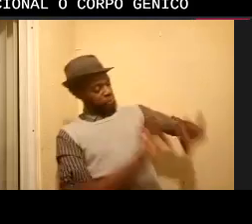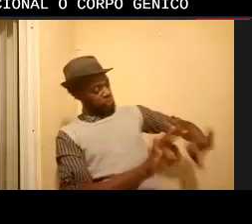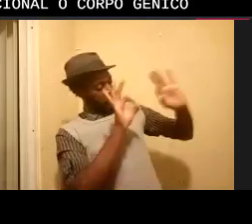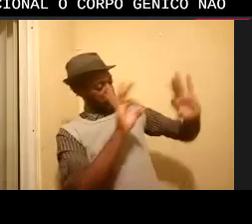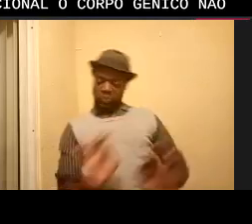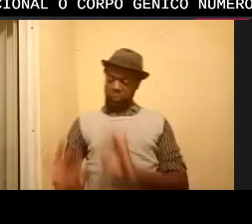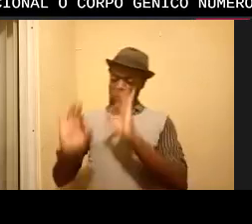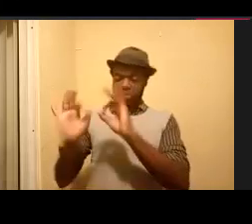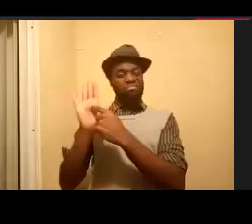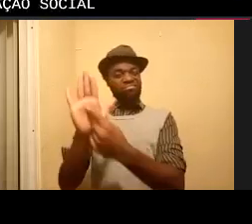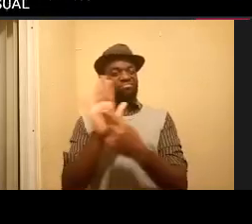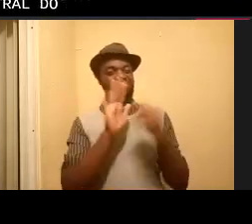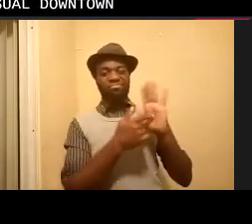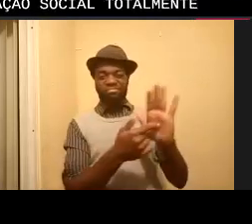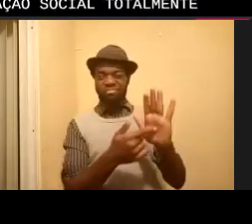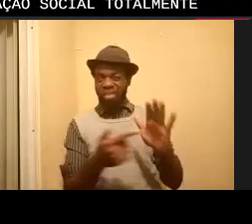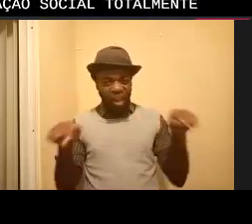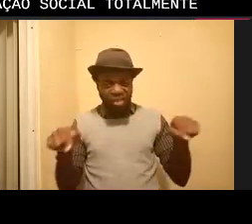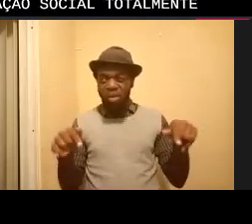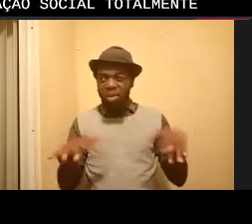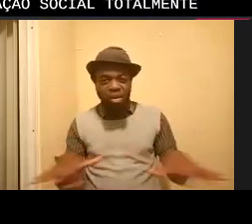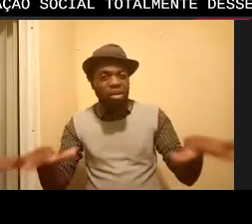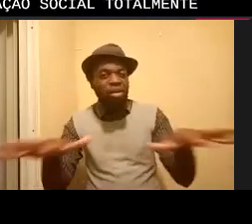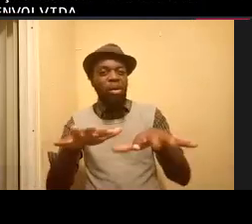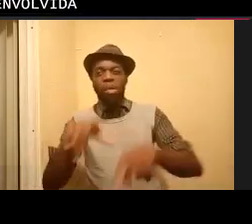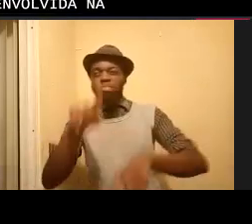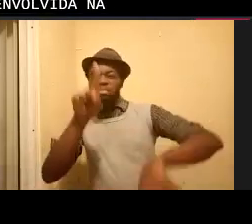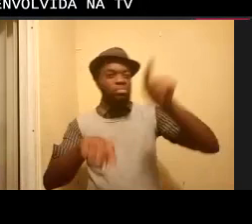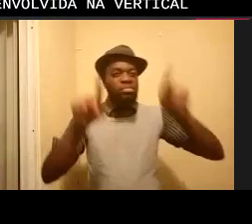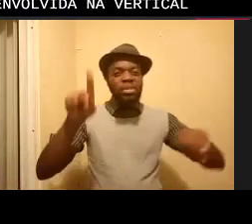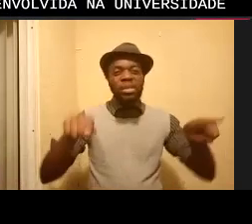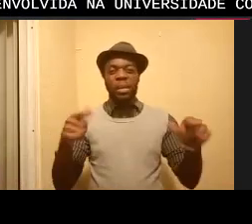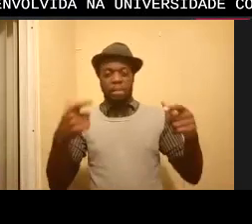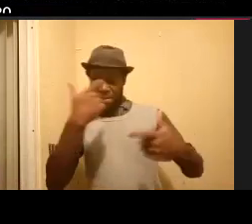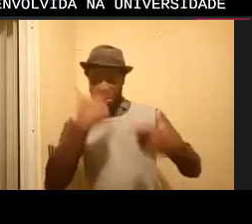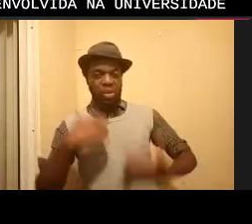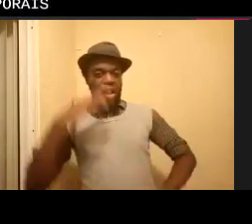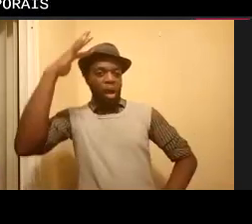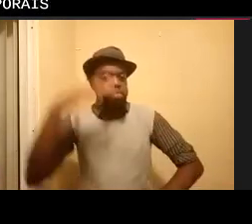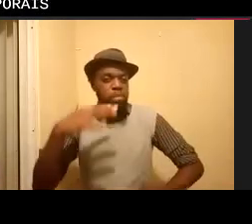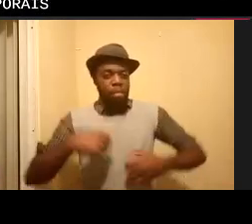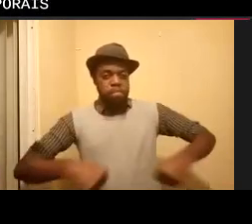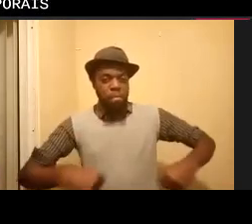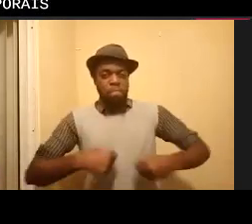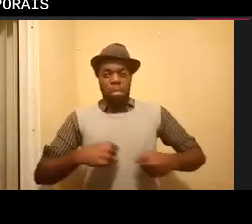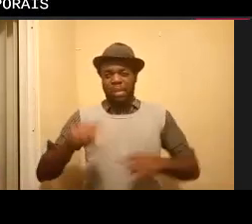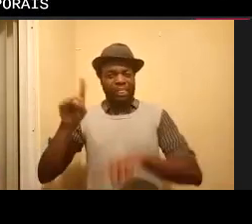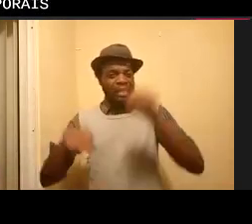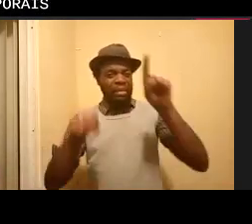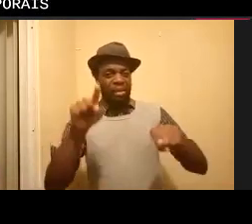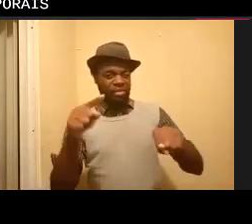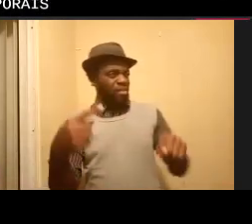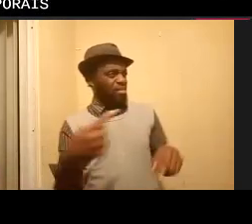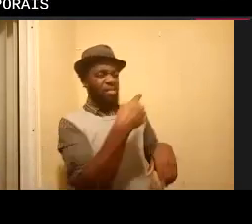completamente desligada de la realidad y de las diversidades corporales. Y es una educación sexual que se limita únicamente a